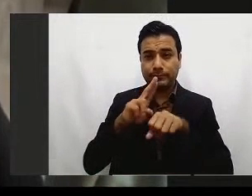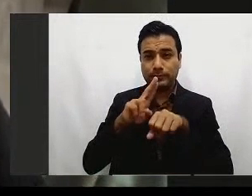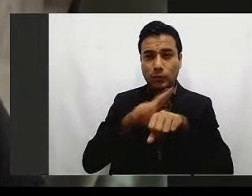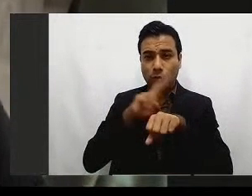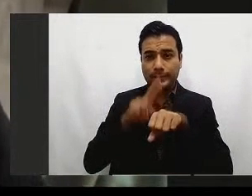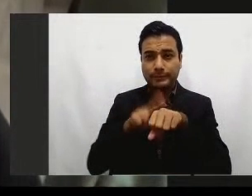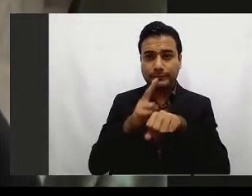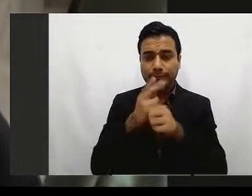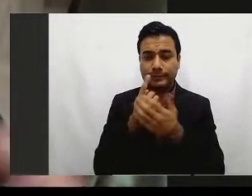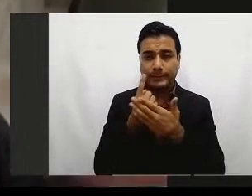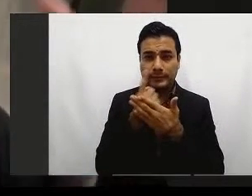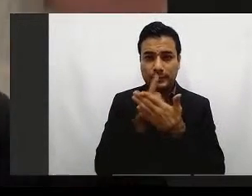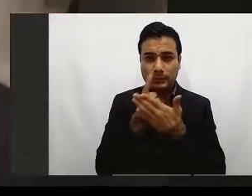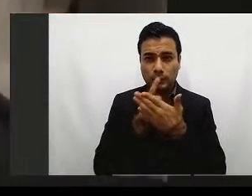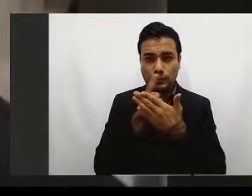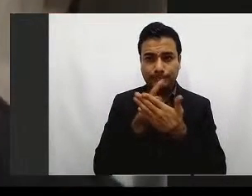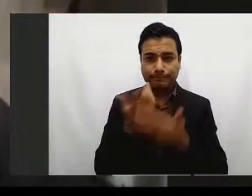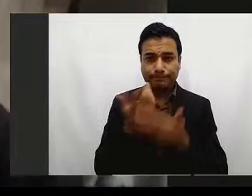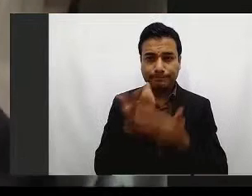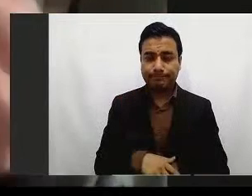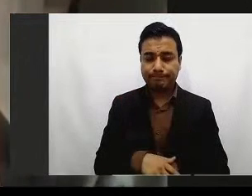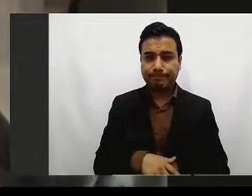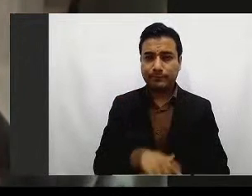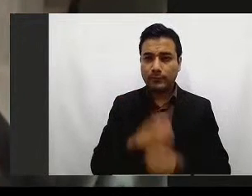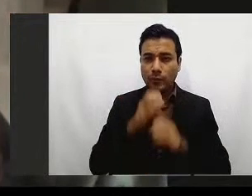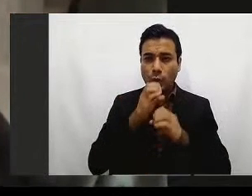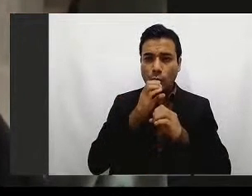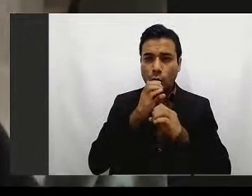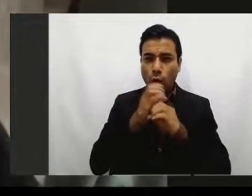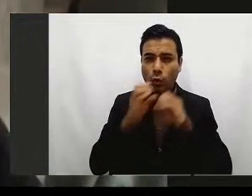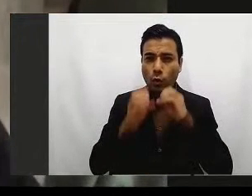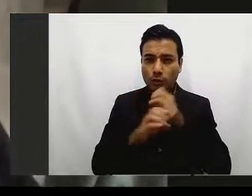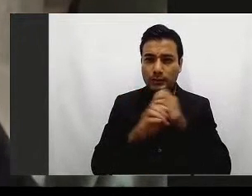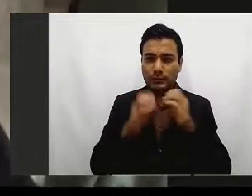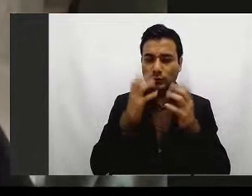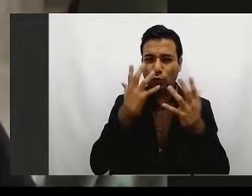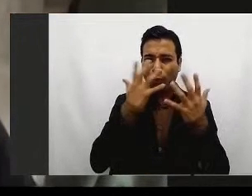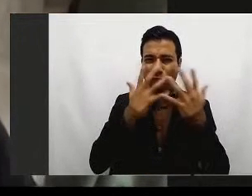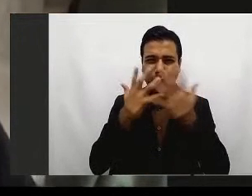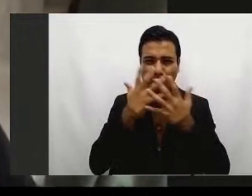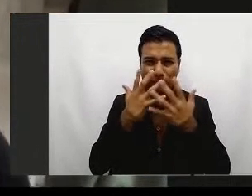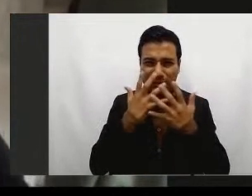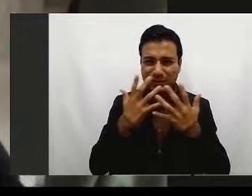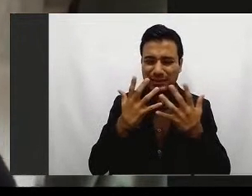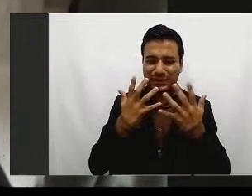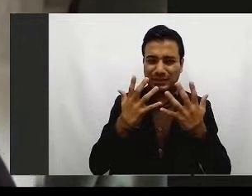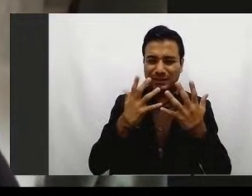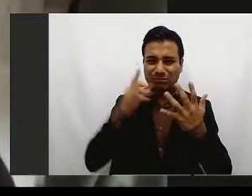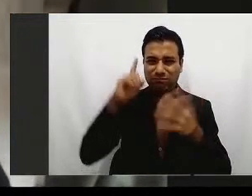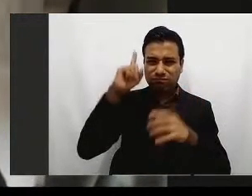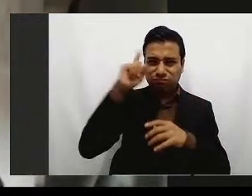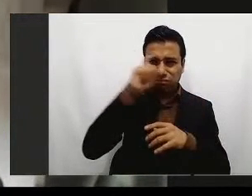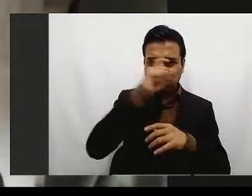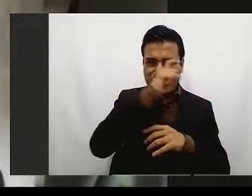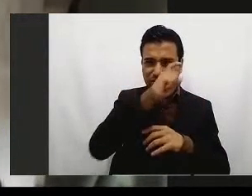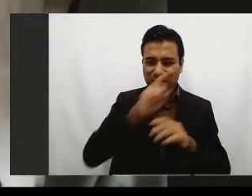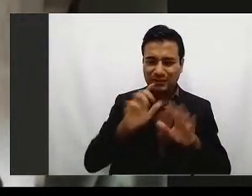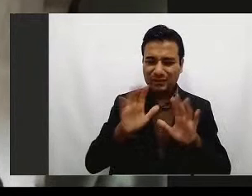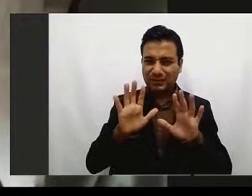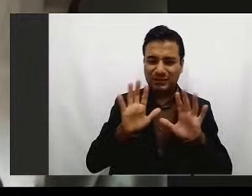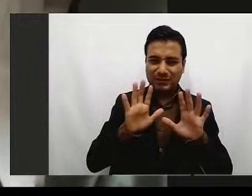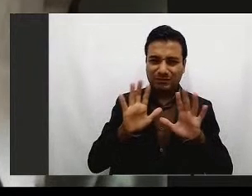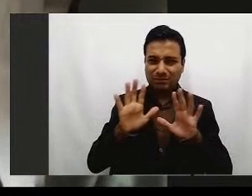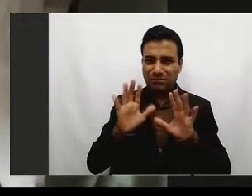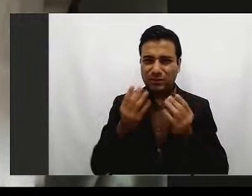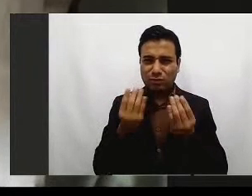diseño. Las cosas son confusas, son difíciles y tienes muchos insumos